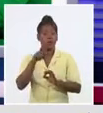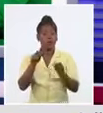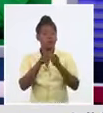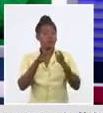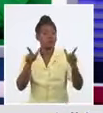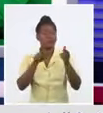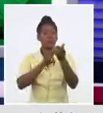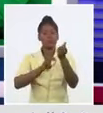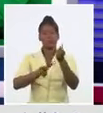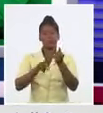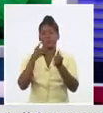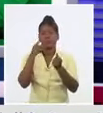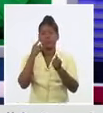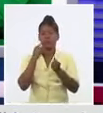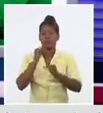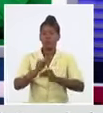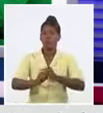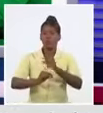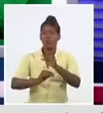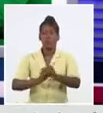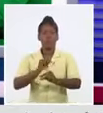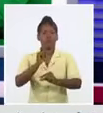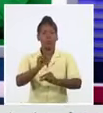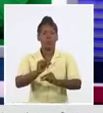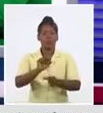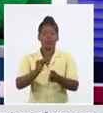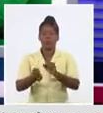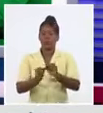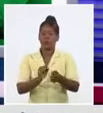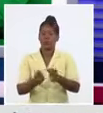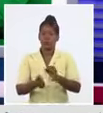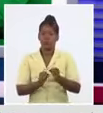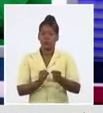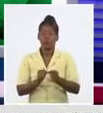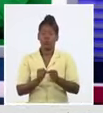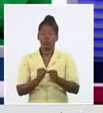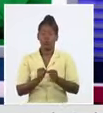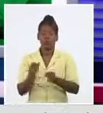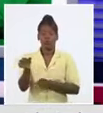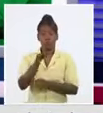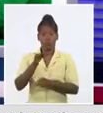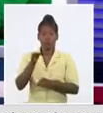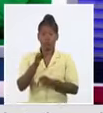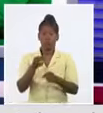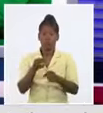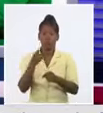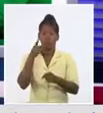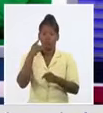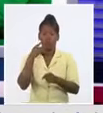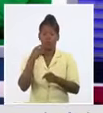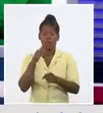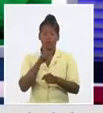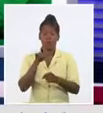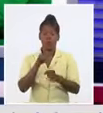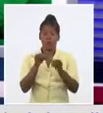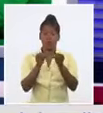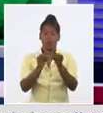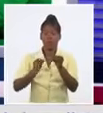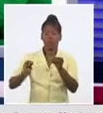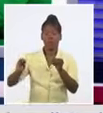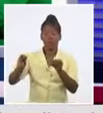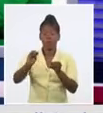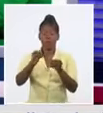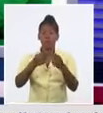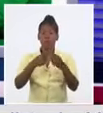con casos en todos sus municipios. Habla de una dispersión todavía de la transmisión,